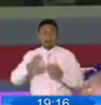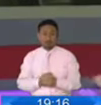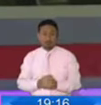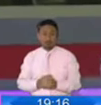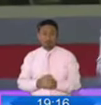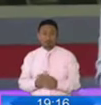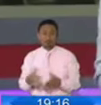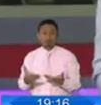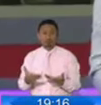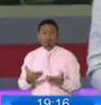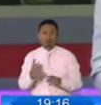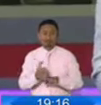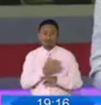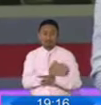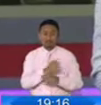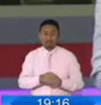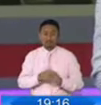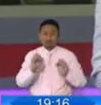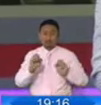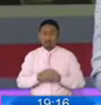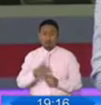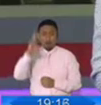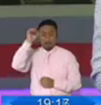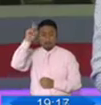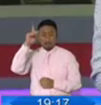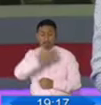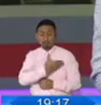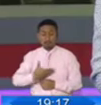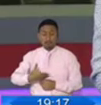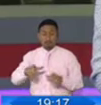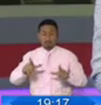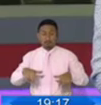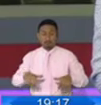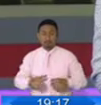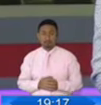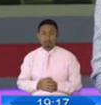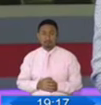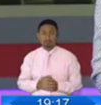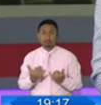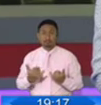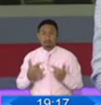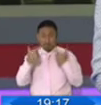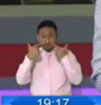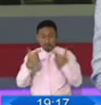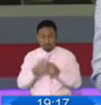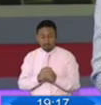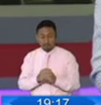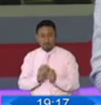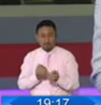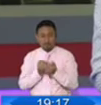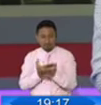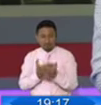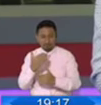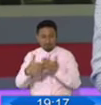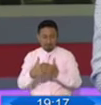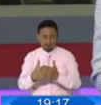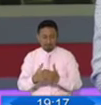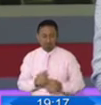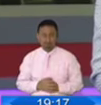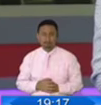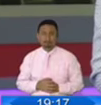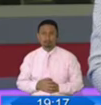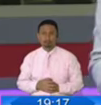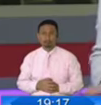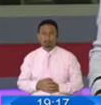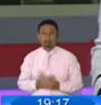oficialmente se había hablado de un pronunciamiento del presidente Lenín Moreno. Estaremos atentos para llevarles esa información. Y Jaime